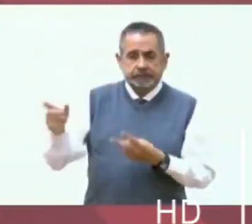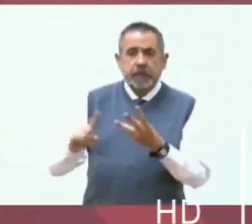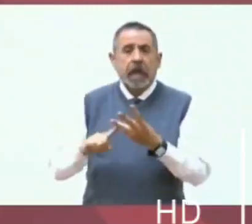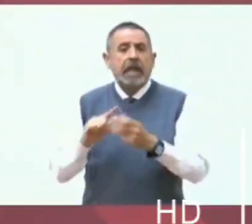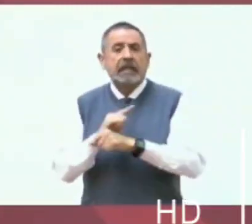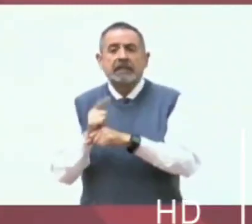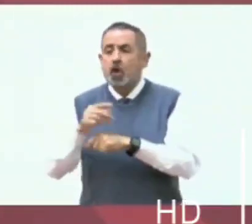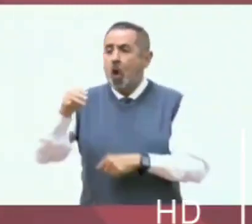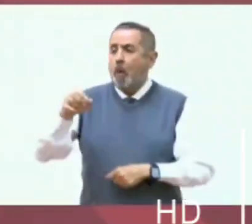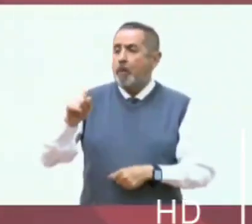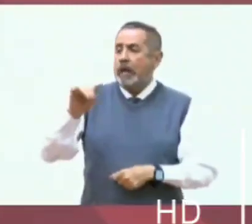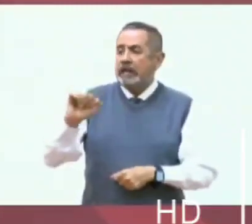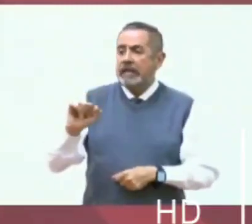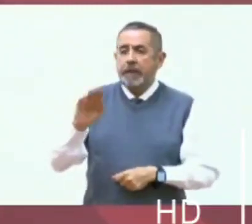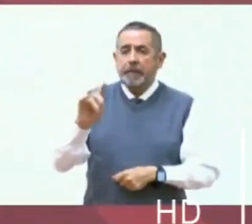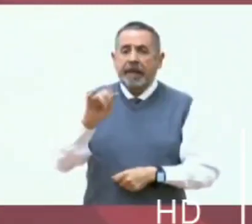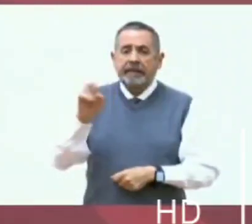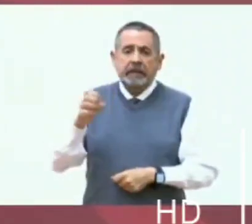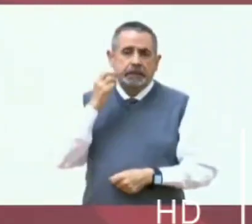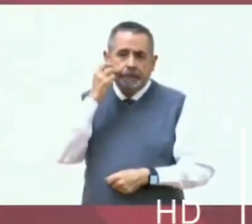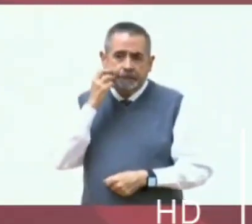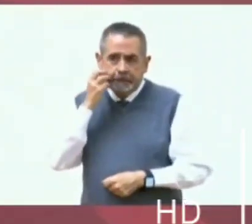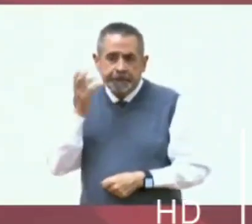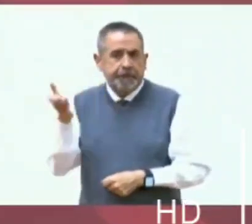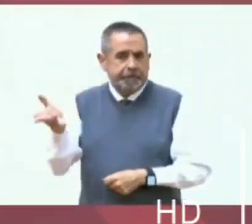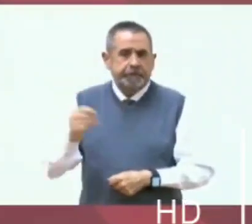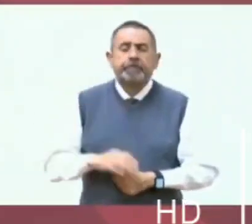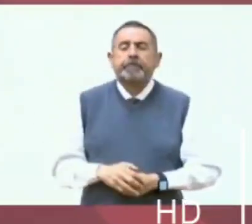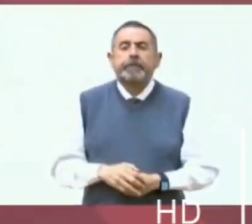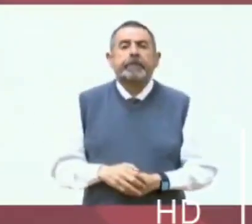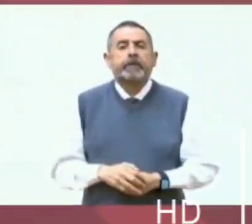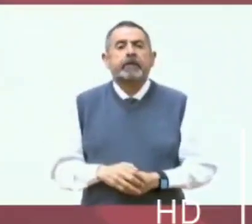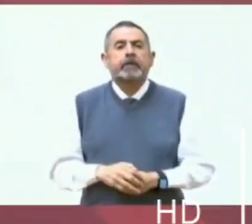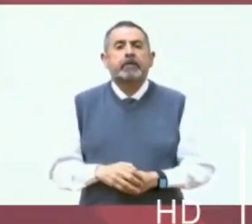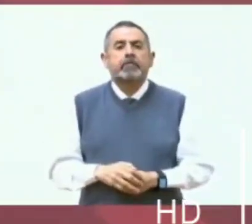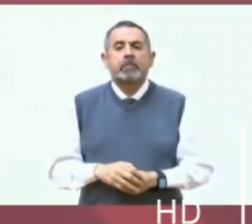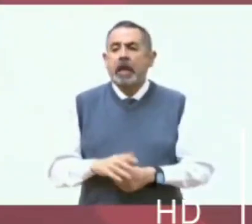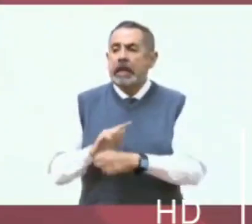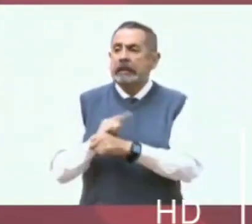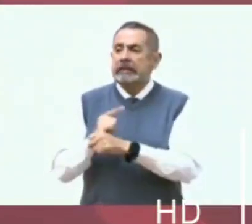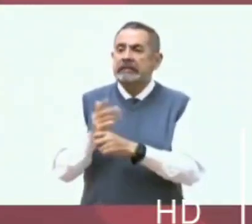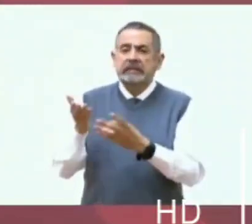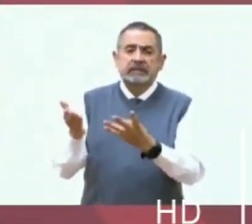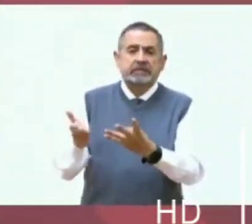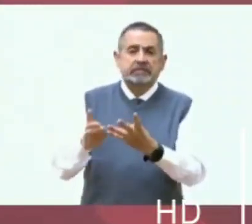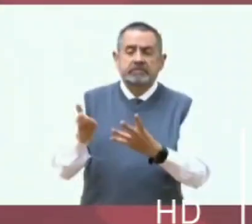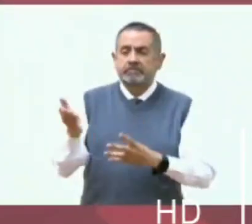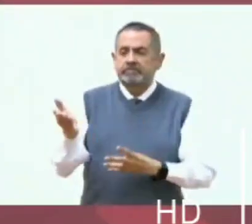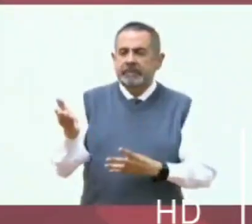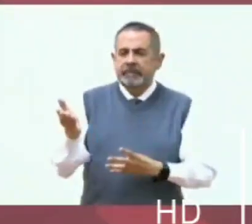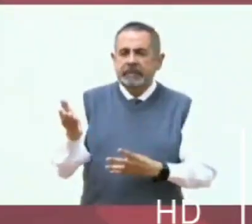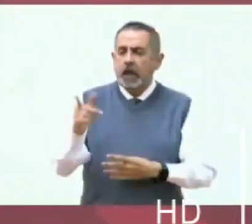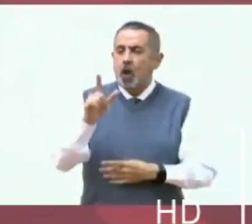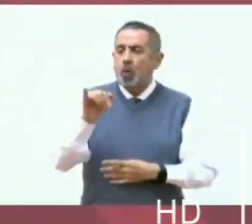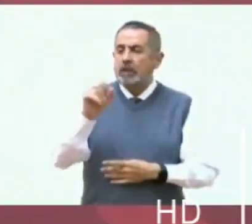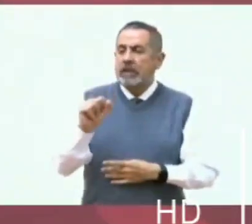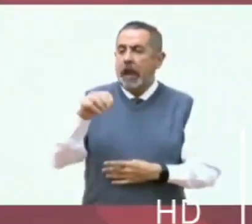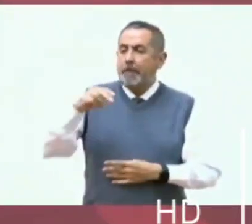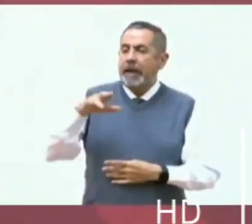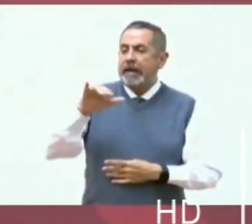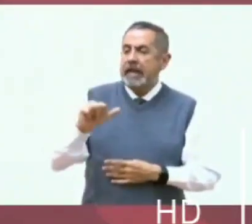licenciado Martí Batres Cuadrada Rama, la licenciada Luisa María